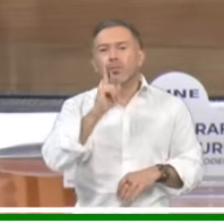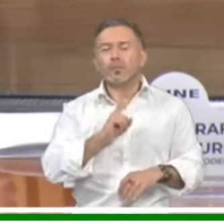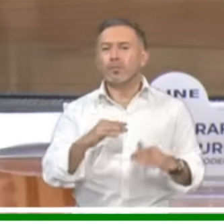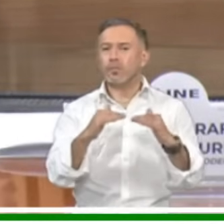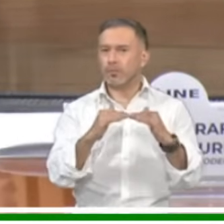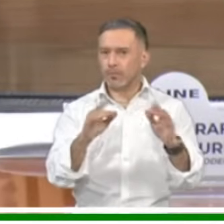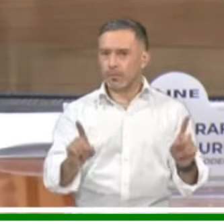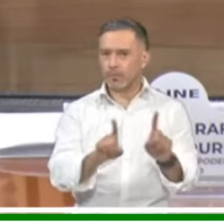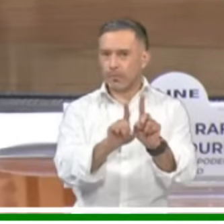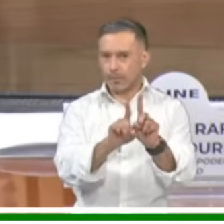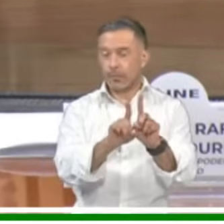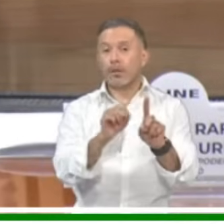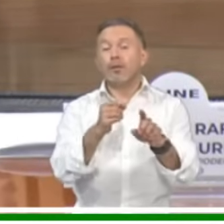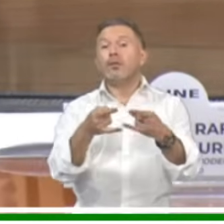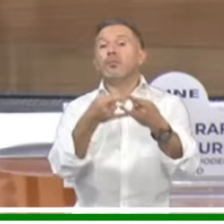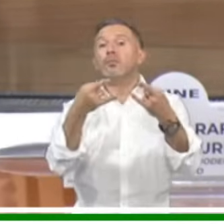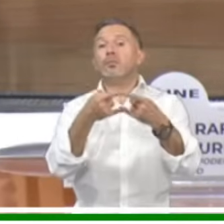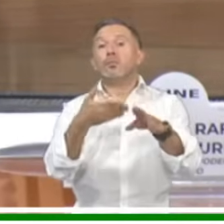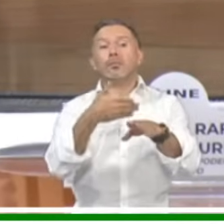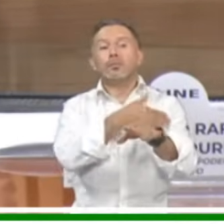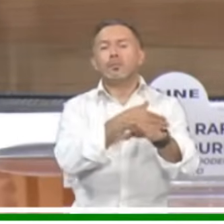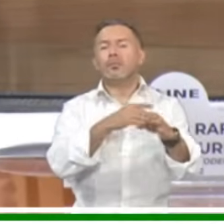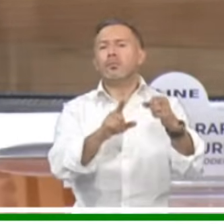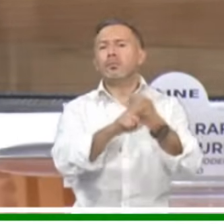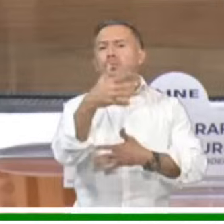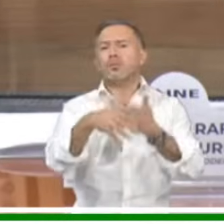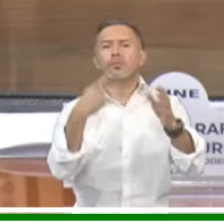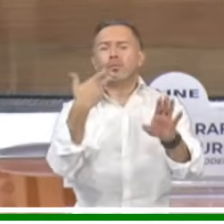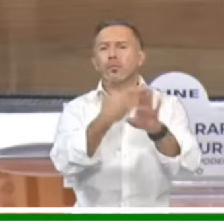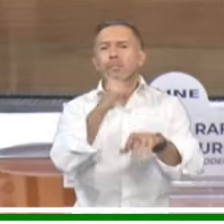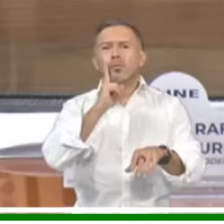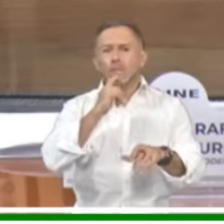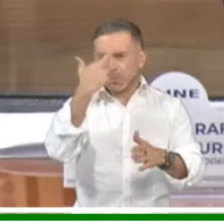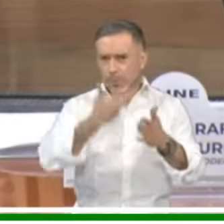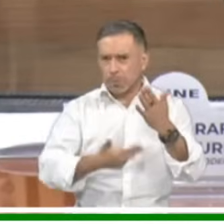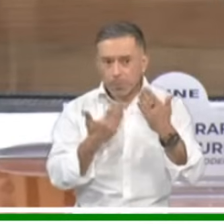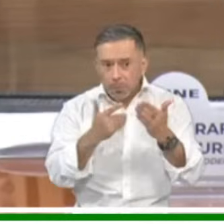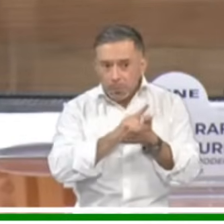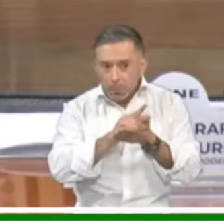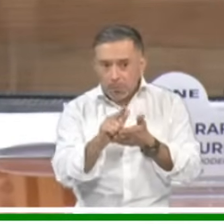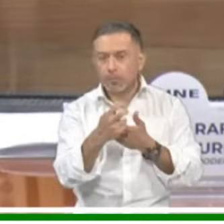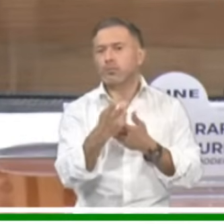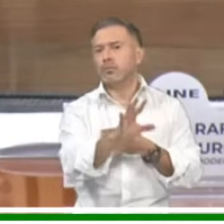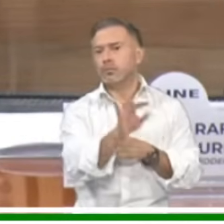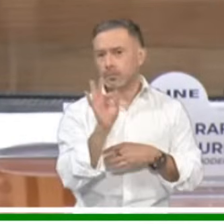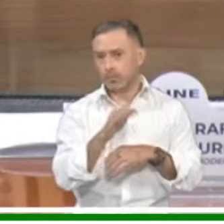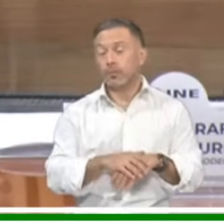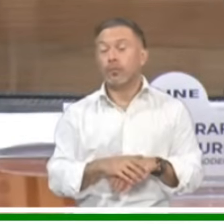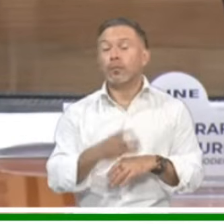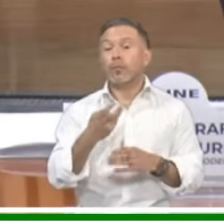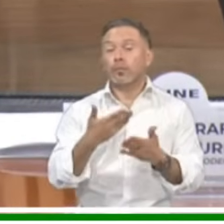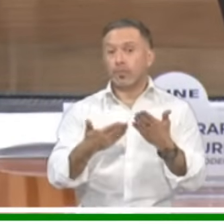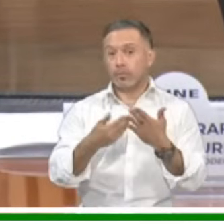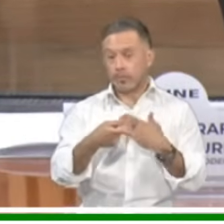tener antecedentes de violencia política en razón de género. Es importante decir que la metodología que acompaña a